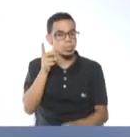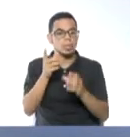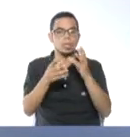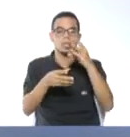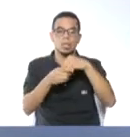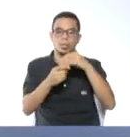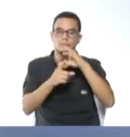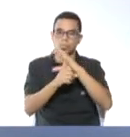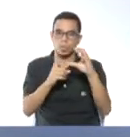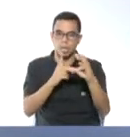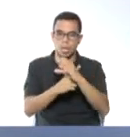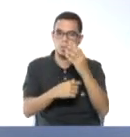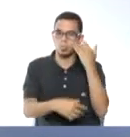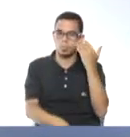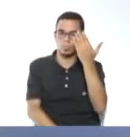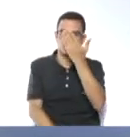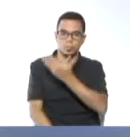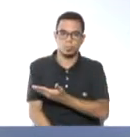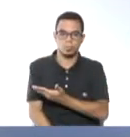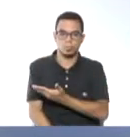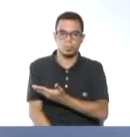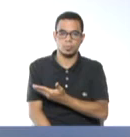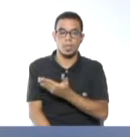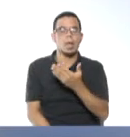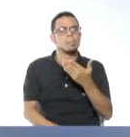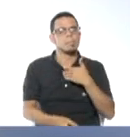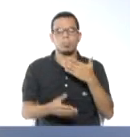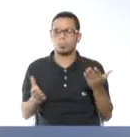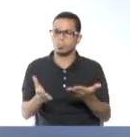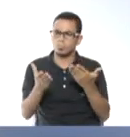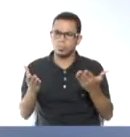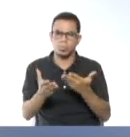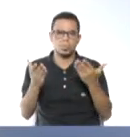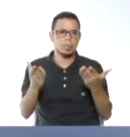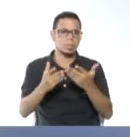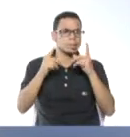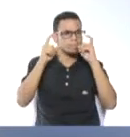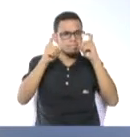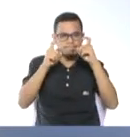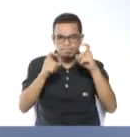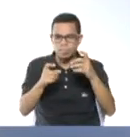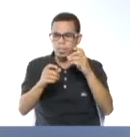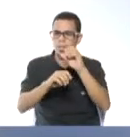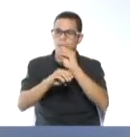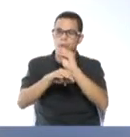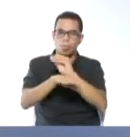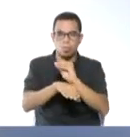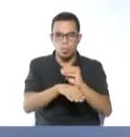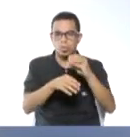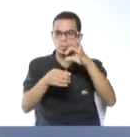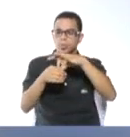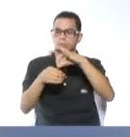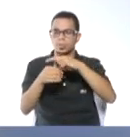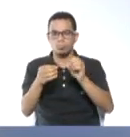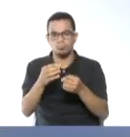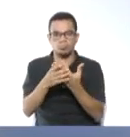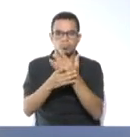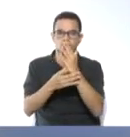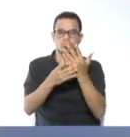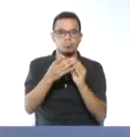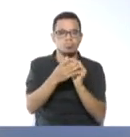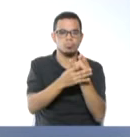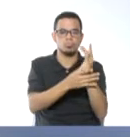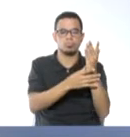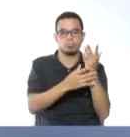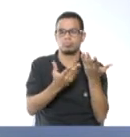que se sigan fortaleciendo talleres, ¿verdad?, de formación de protección a las semillas. Recordemos que en Venezuela hay una ley de semillas muy importante